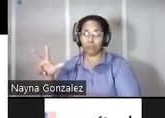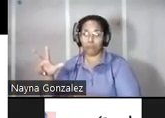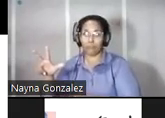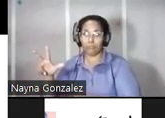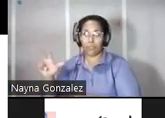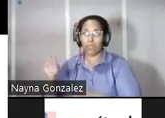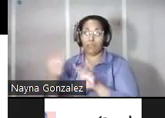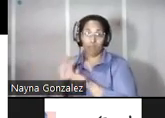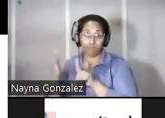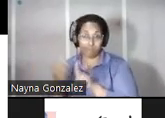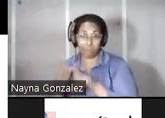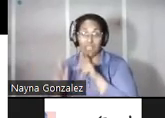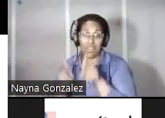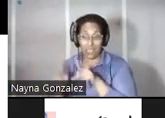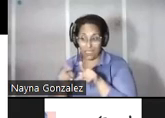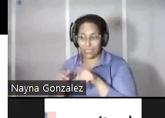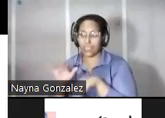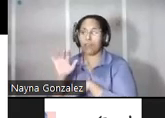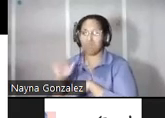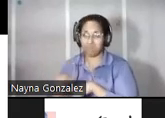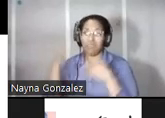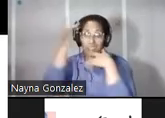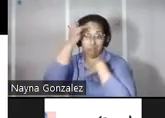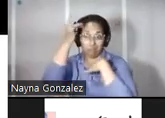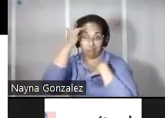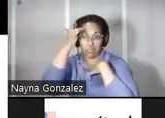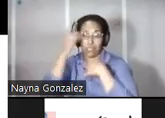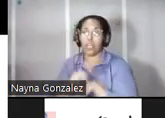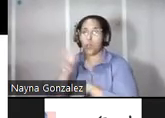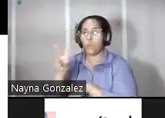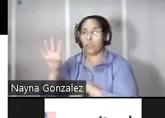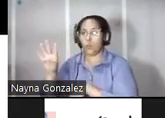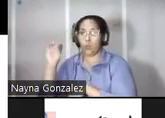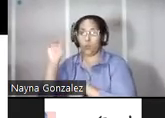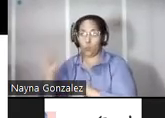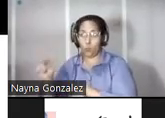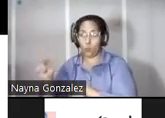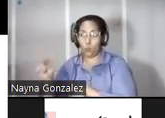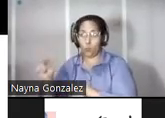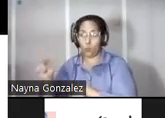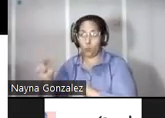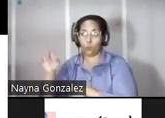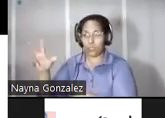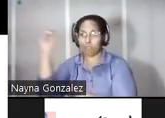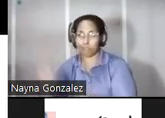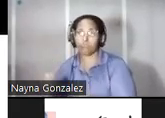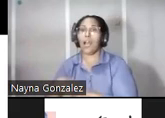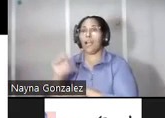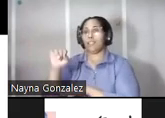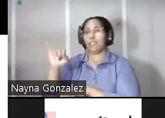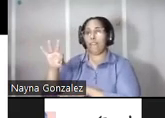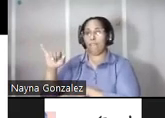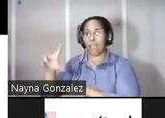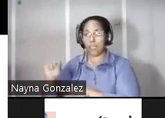de los casos correspondían a esa enfermedad y un 24.3 correspondía a la